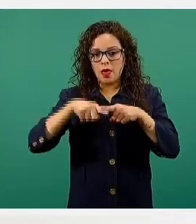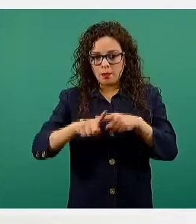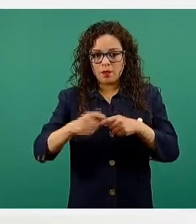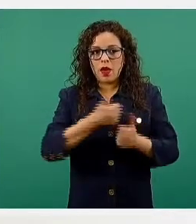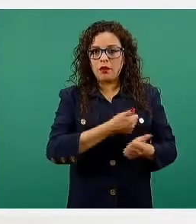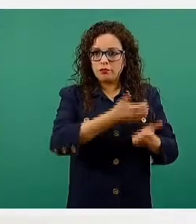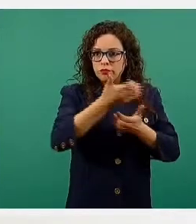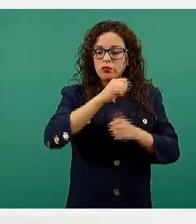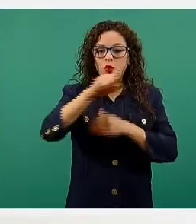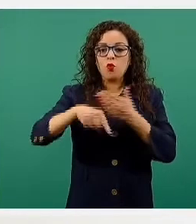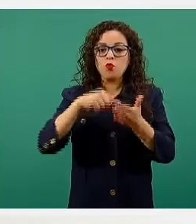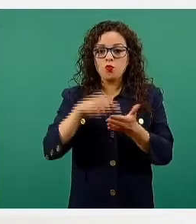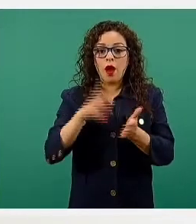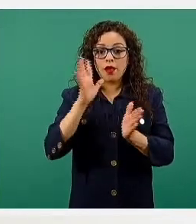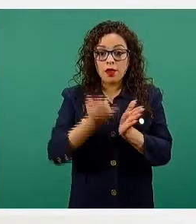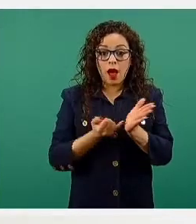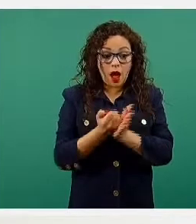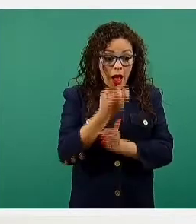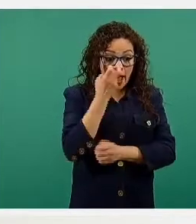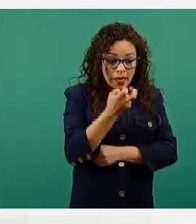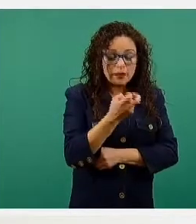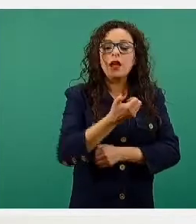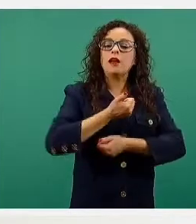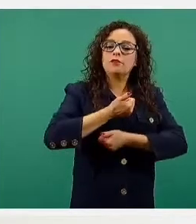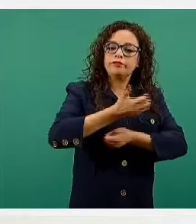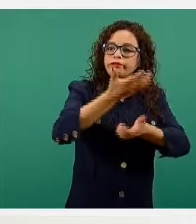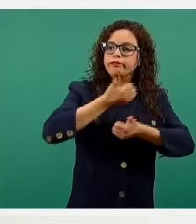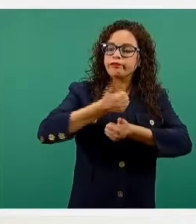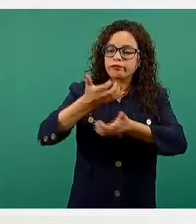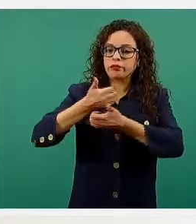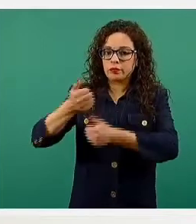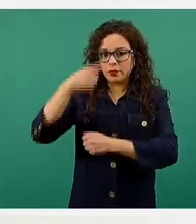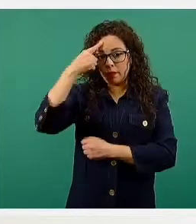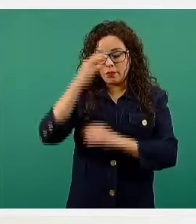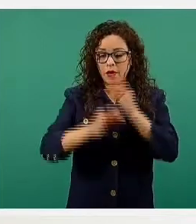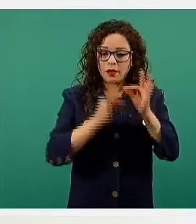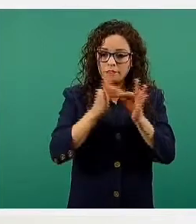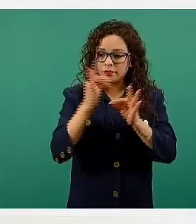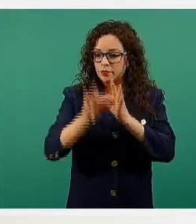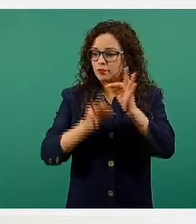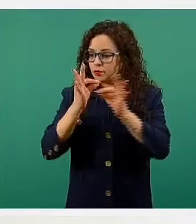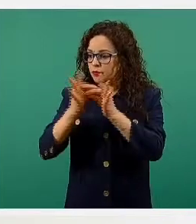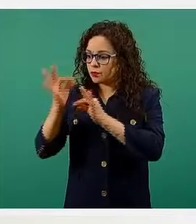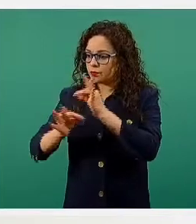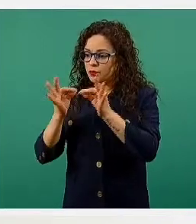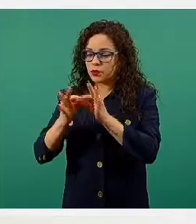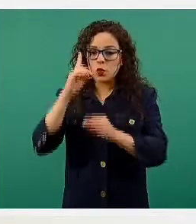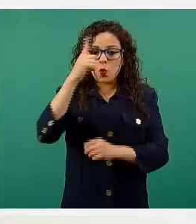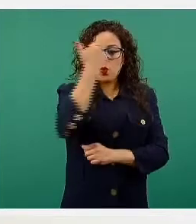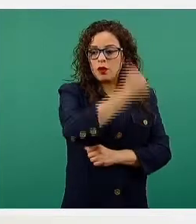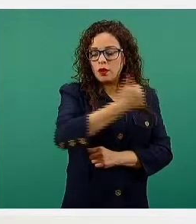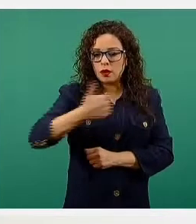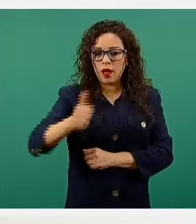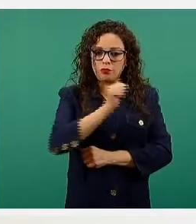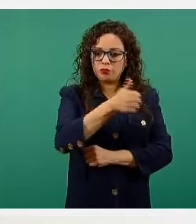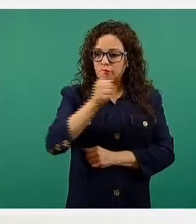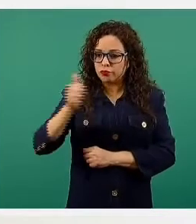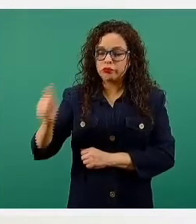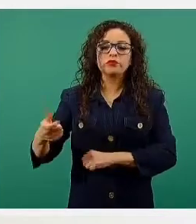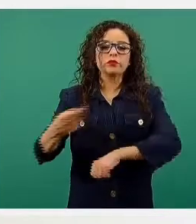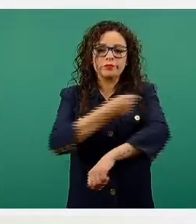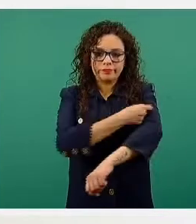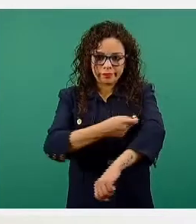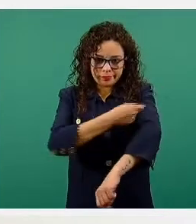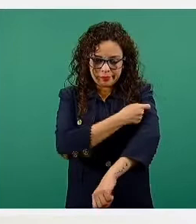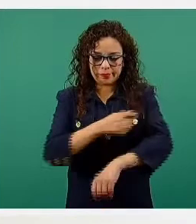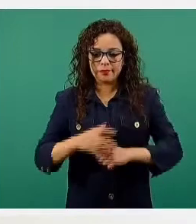donde fue definido y se empieza a cumplir la meta para cada uno de los sitios. Las 5 entidades federativas que ayer